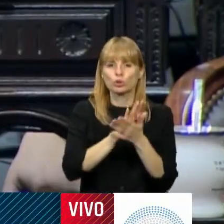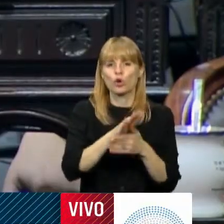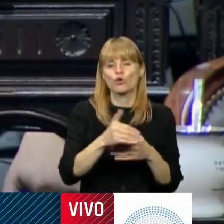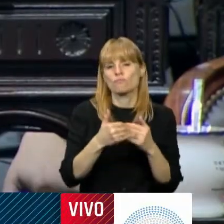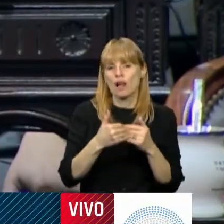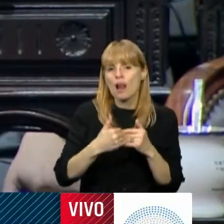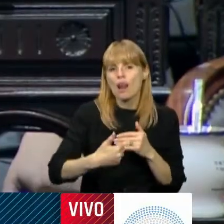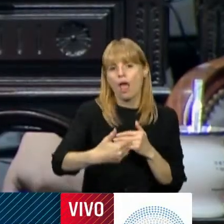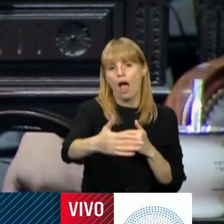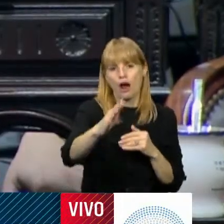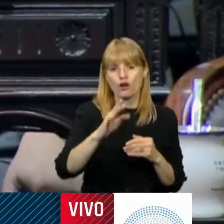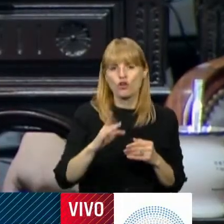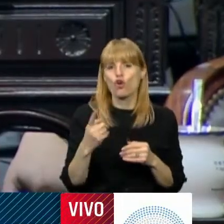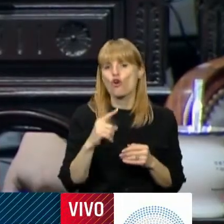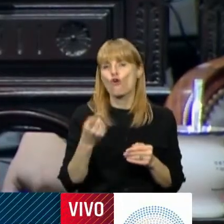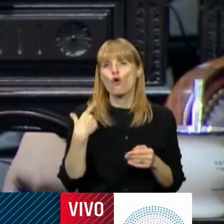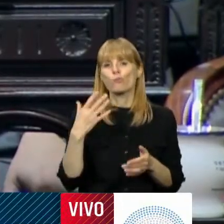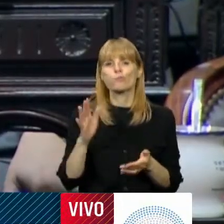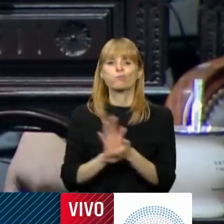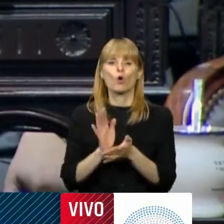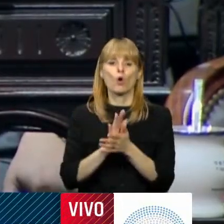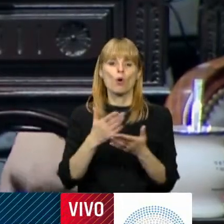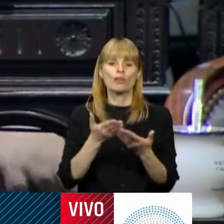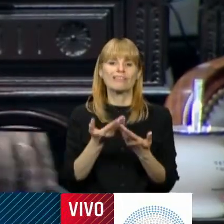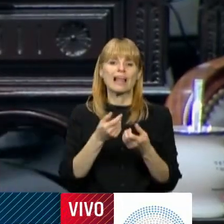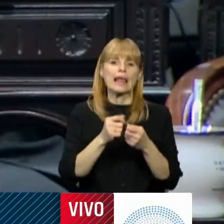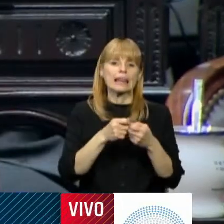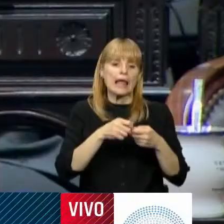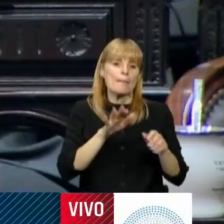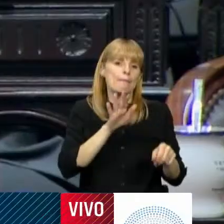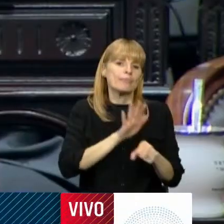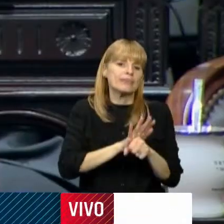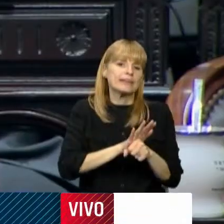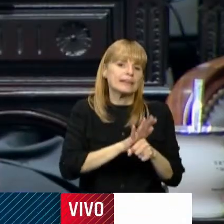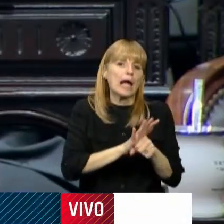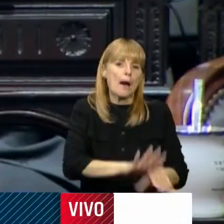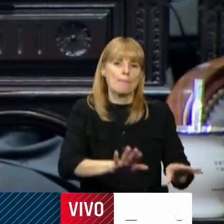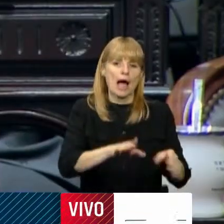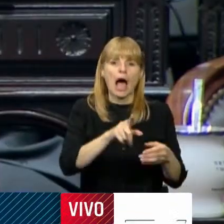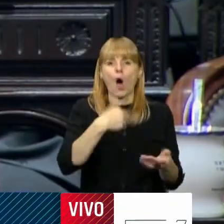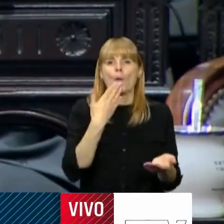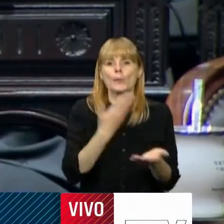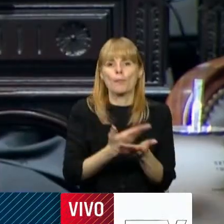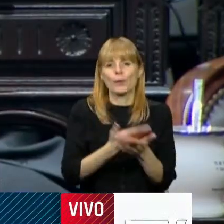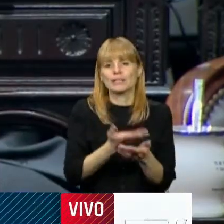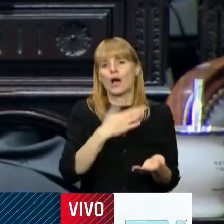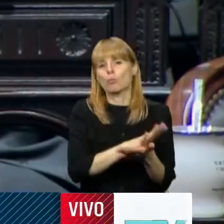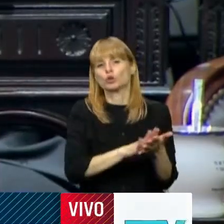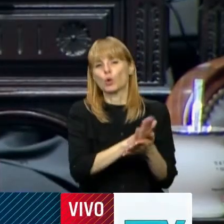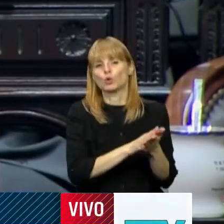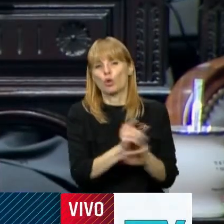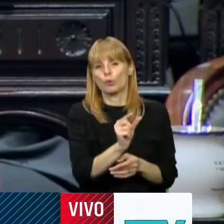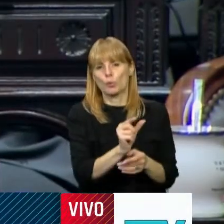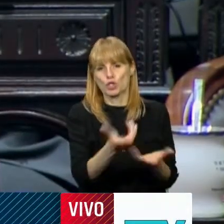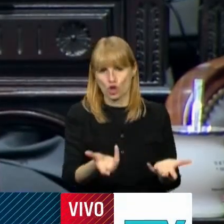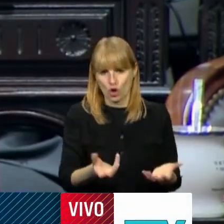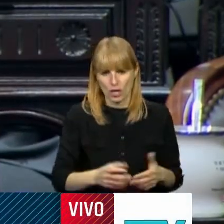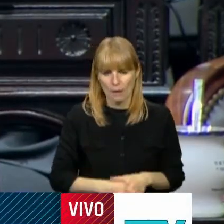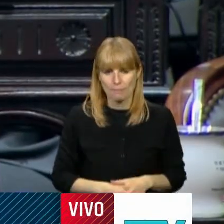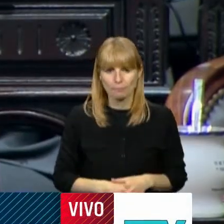largo plazo y no como los parches que en este momento se están proponiendo. Los objetivos es